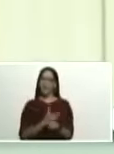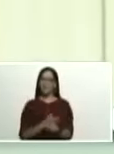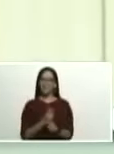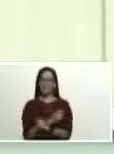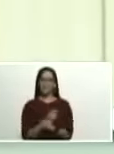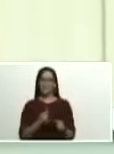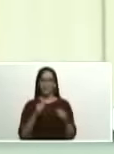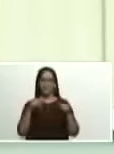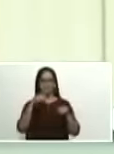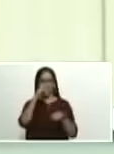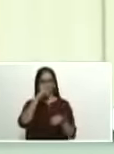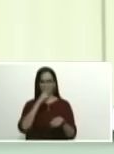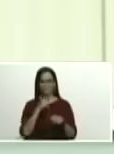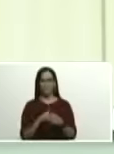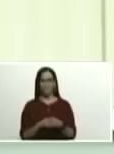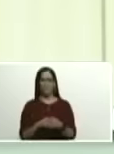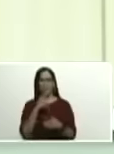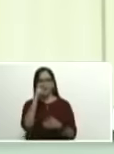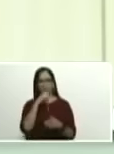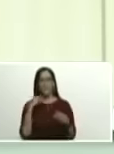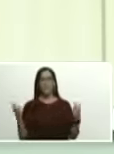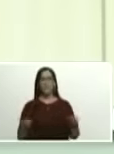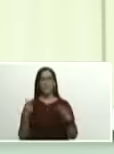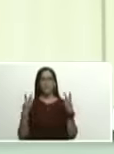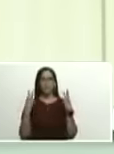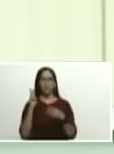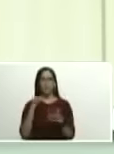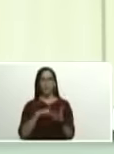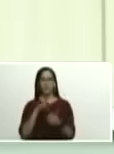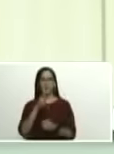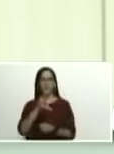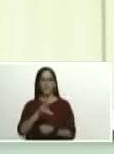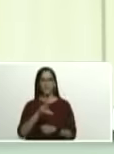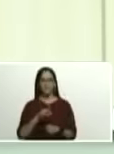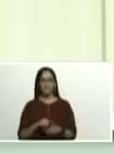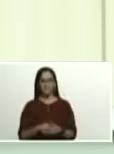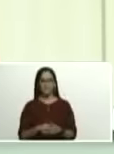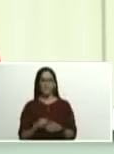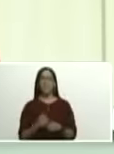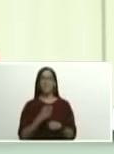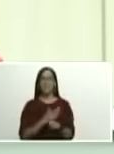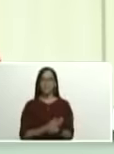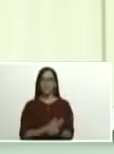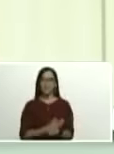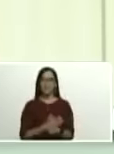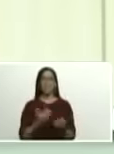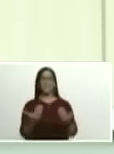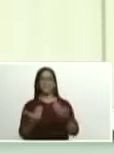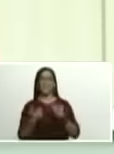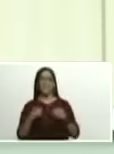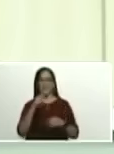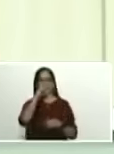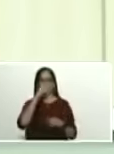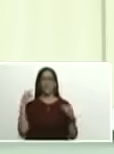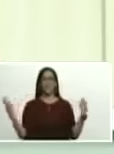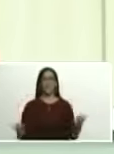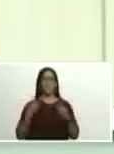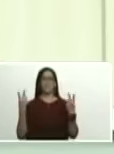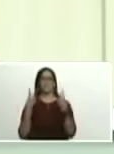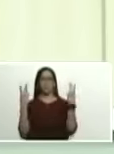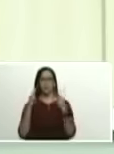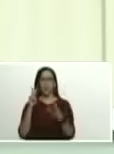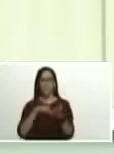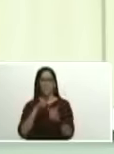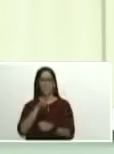este año, año victorioso 2023, y antes de que venga el gran año victorioso